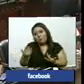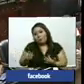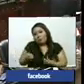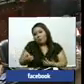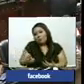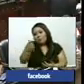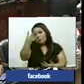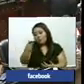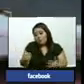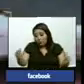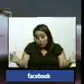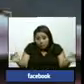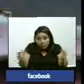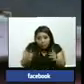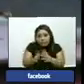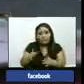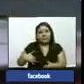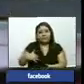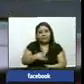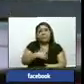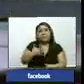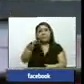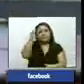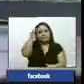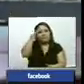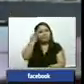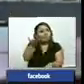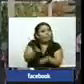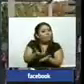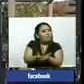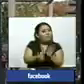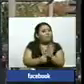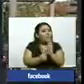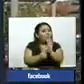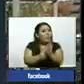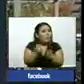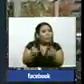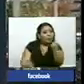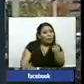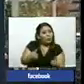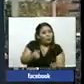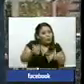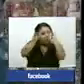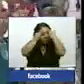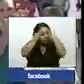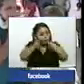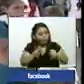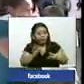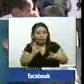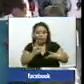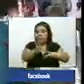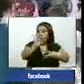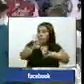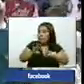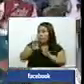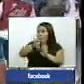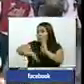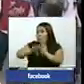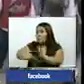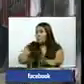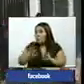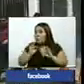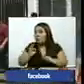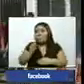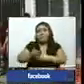el Consejo de Ministros para que conozcan las propuestas y decidan cuál será la más viable, económica y